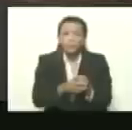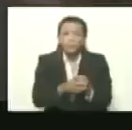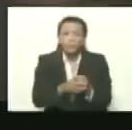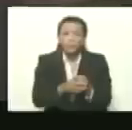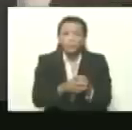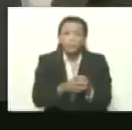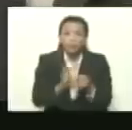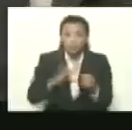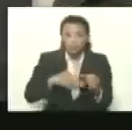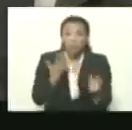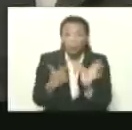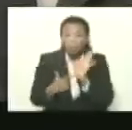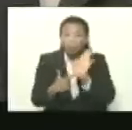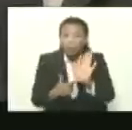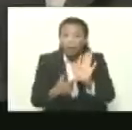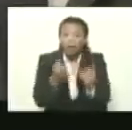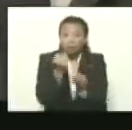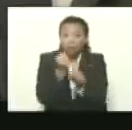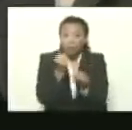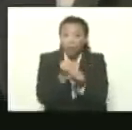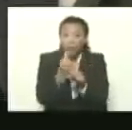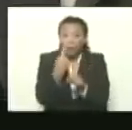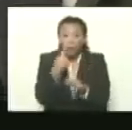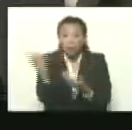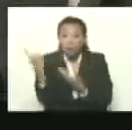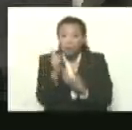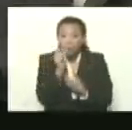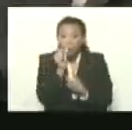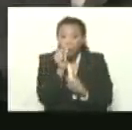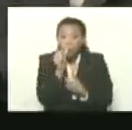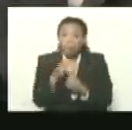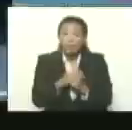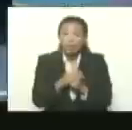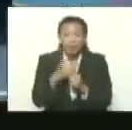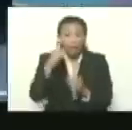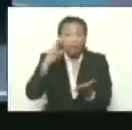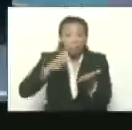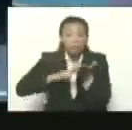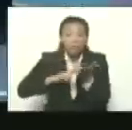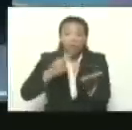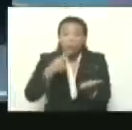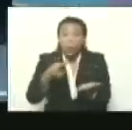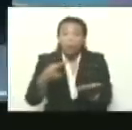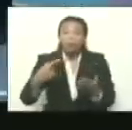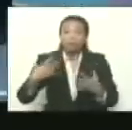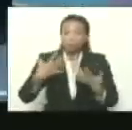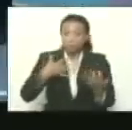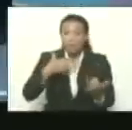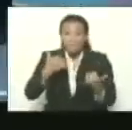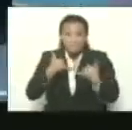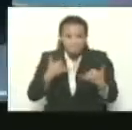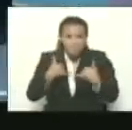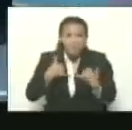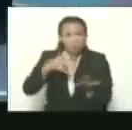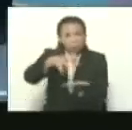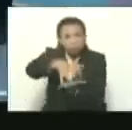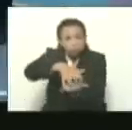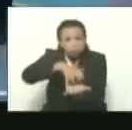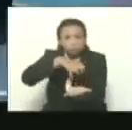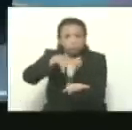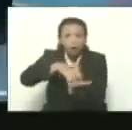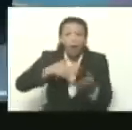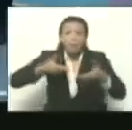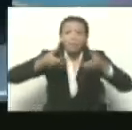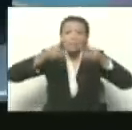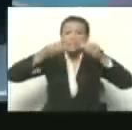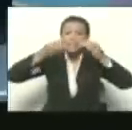puede, por eso lo que dice Lalo está en lo cierto, soberanos en semilla de maíz